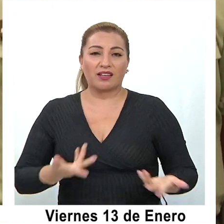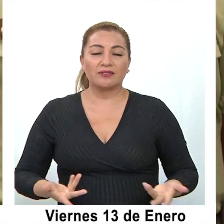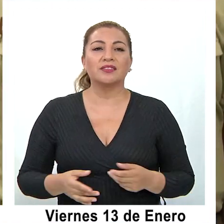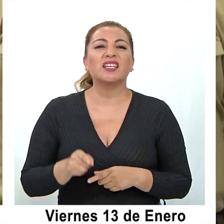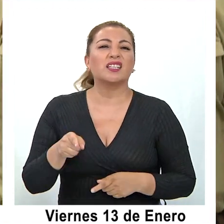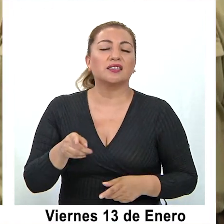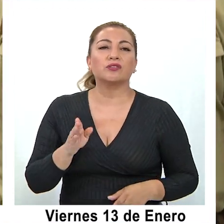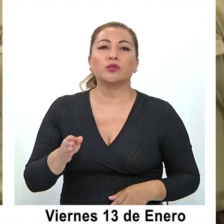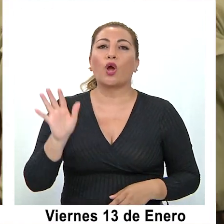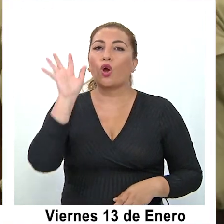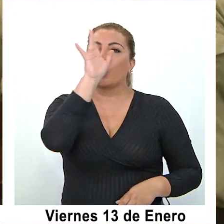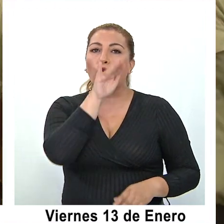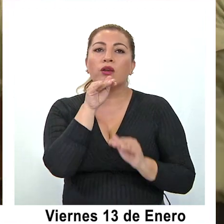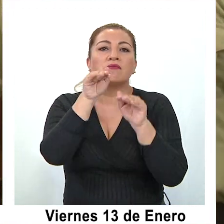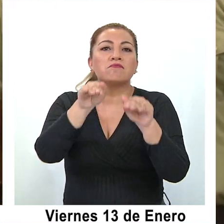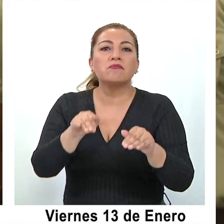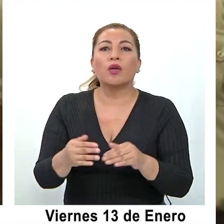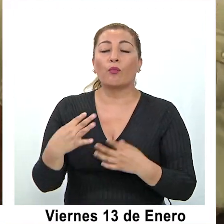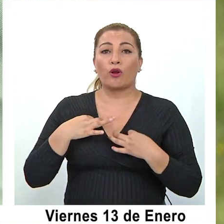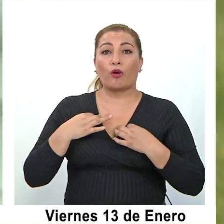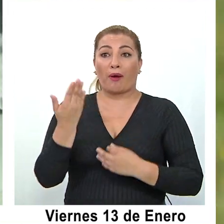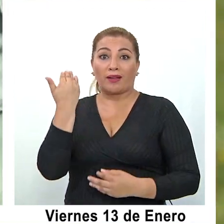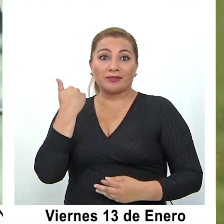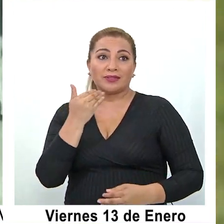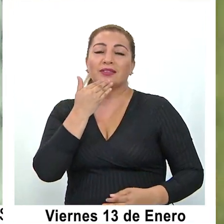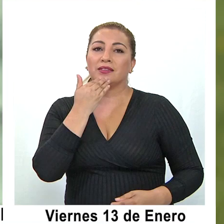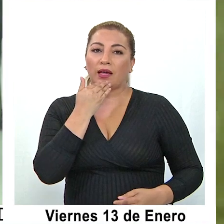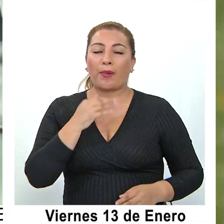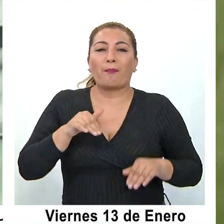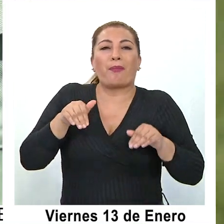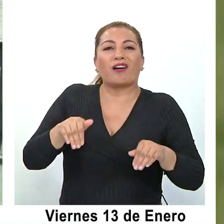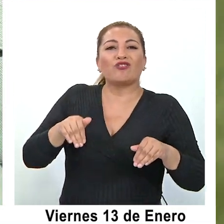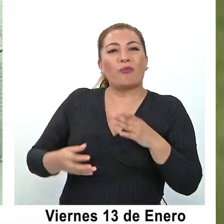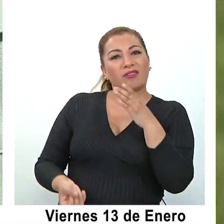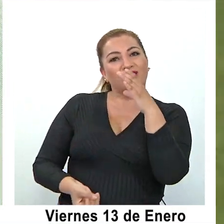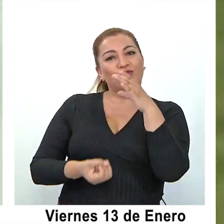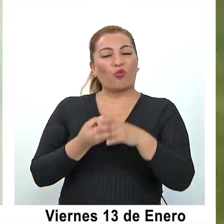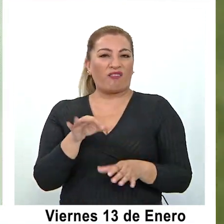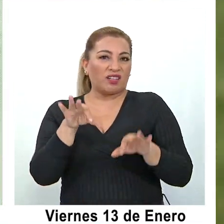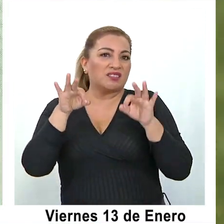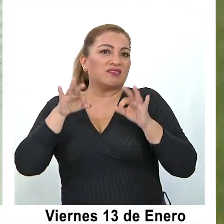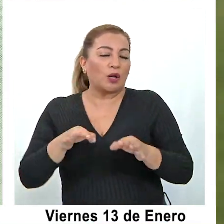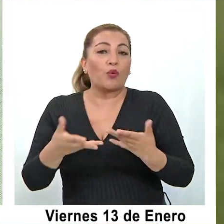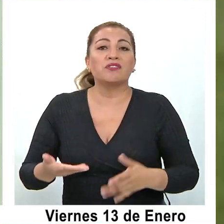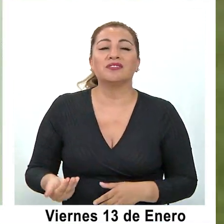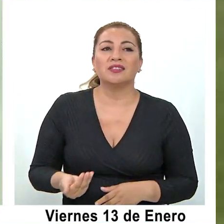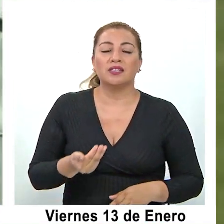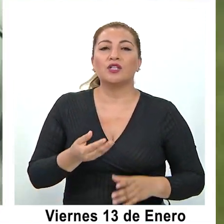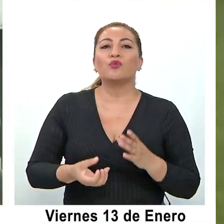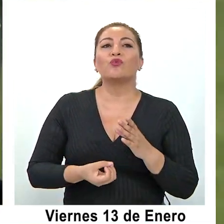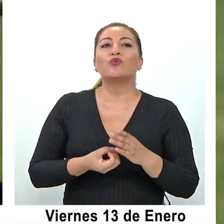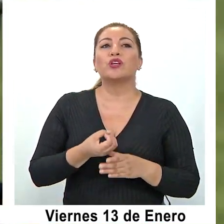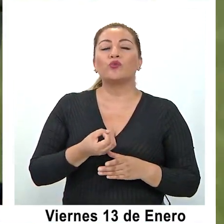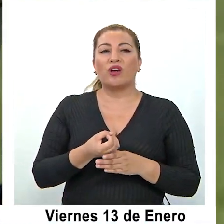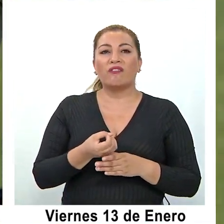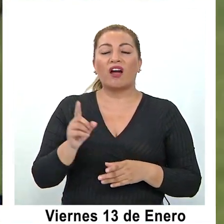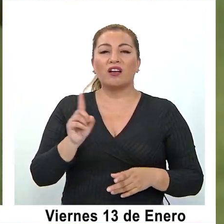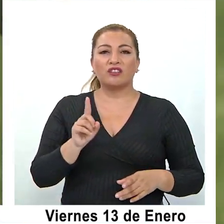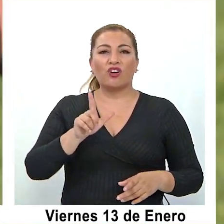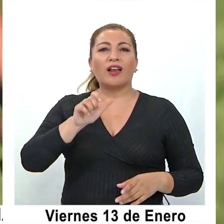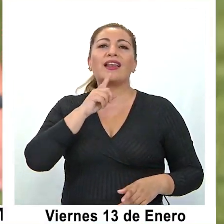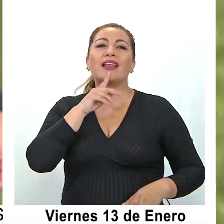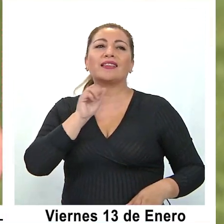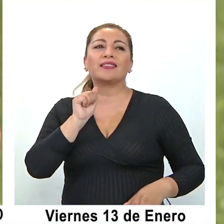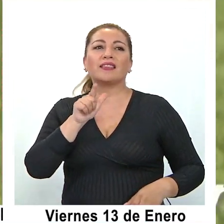Esta mantiene los colores del uniforme anterior, además es más cómoda, moderna, segura e incluye una nueva arma no letal llamada